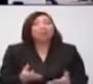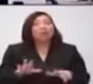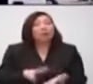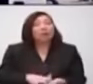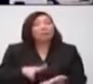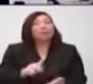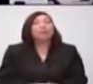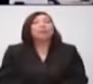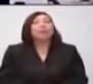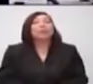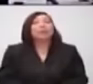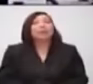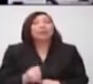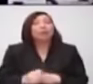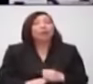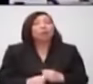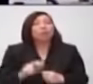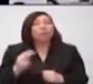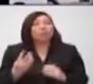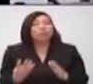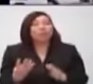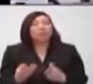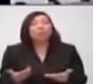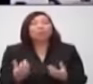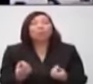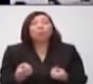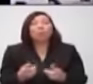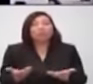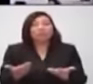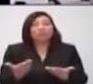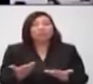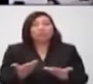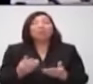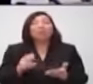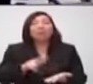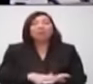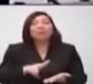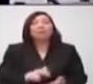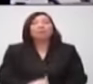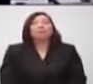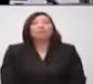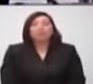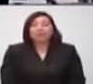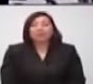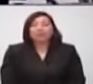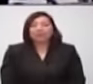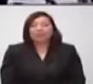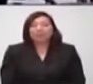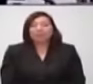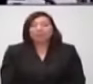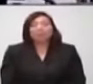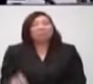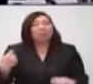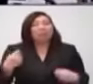aprobado a mediados del año 2014. Esto lo recibimos en estos niveles de aprobación. Teníamos un presupuesto